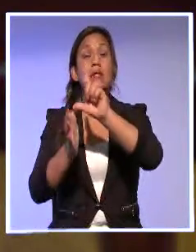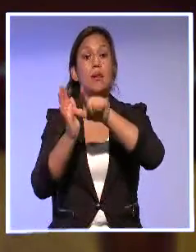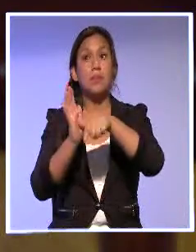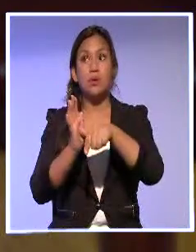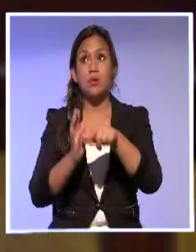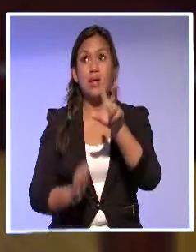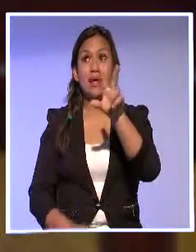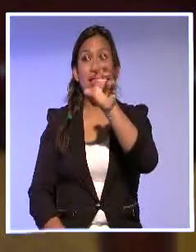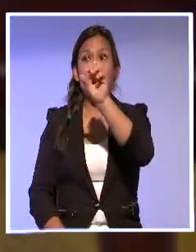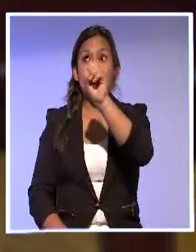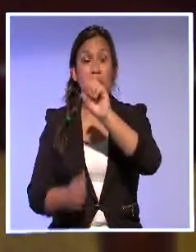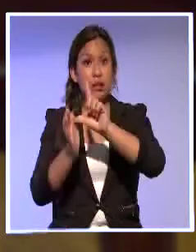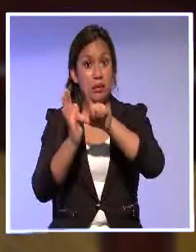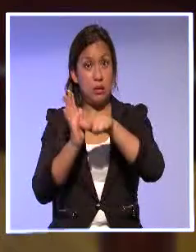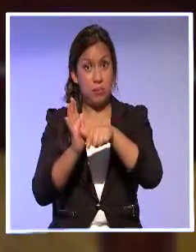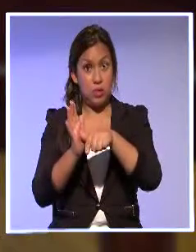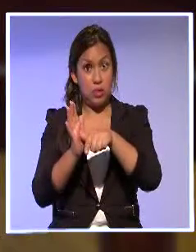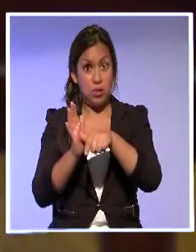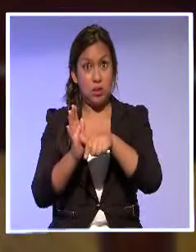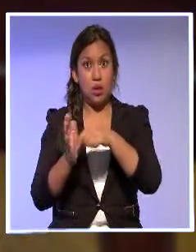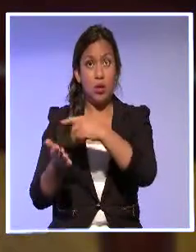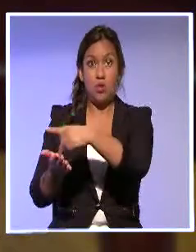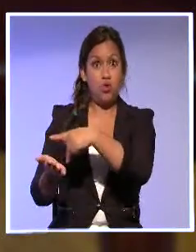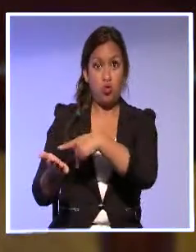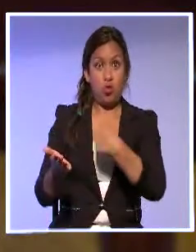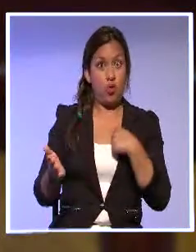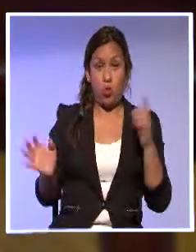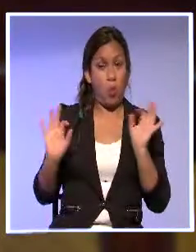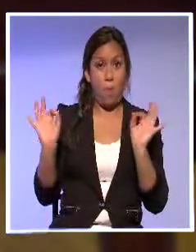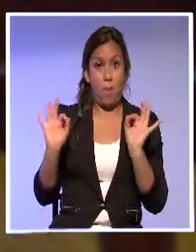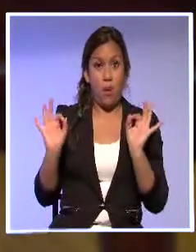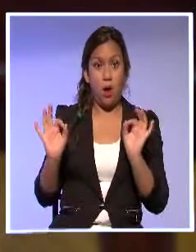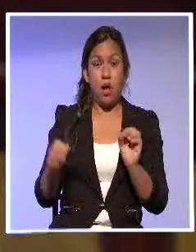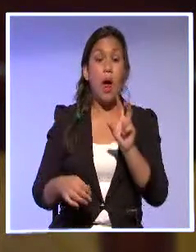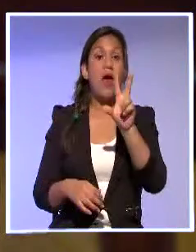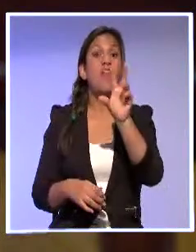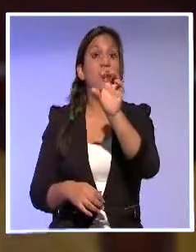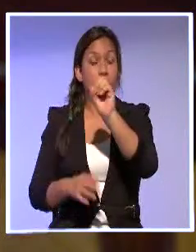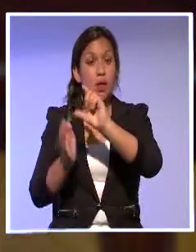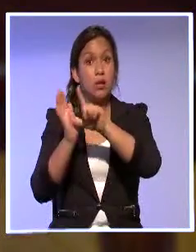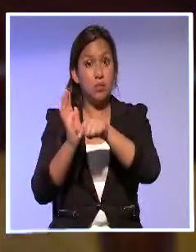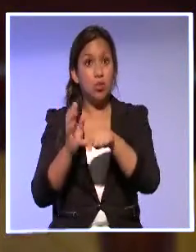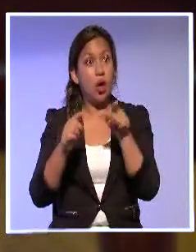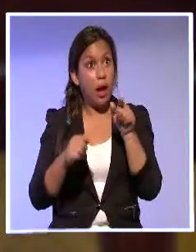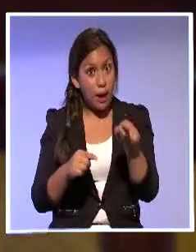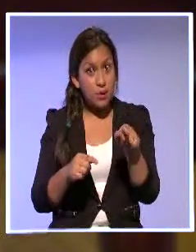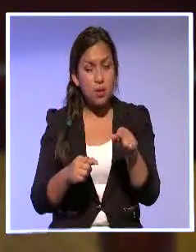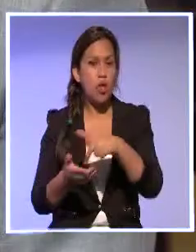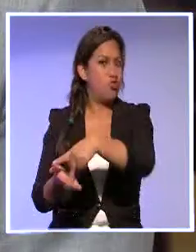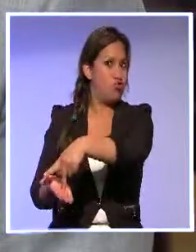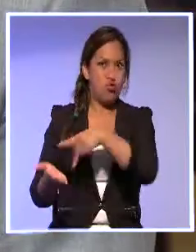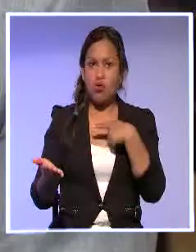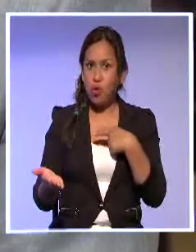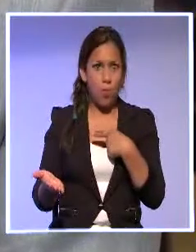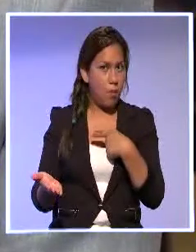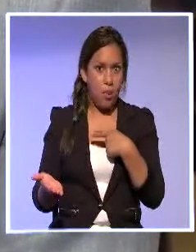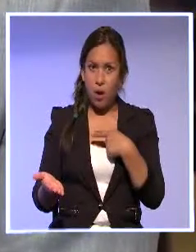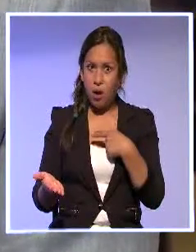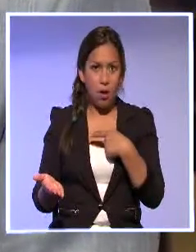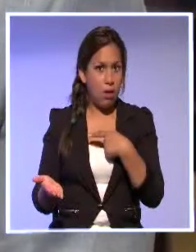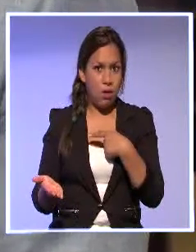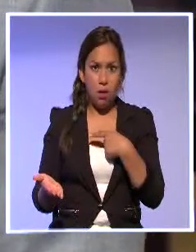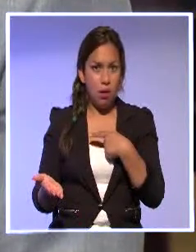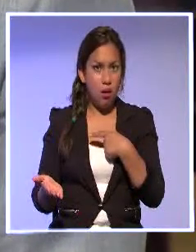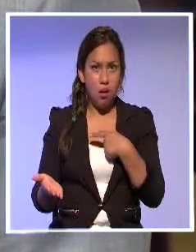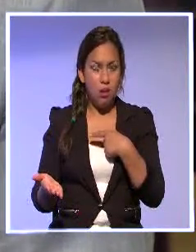media hora de la apagada o sea no nos pagaban perdón esa media hora la descontaban esa hora esa media hora no era no era para